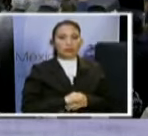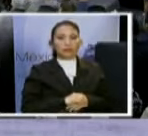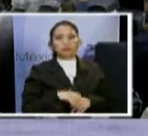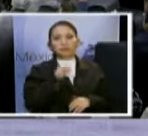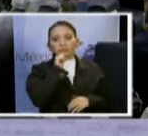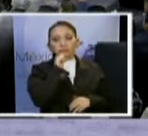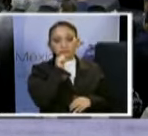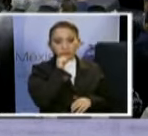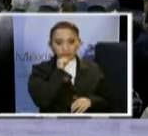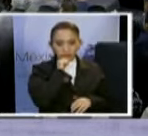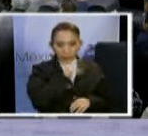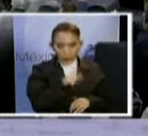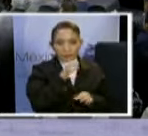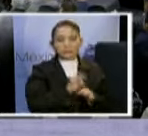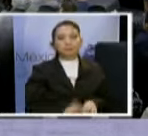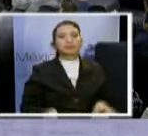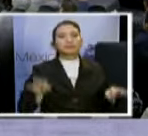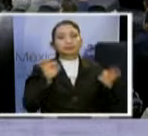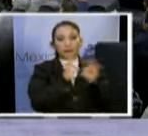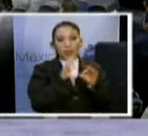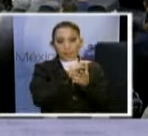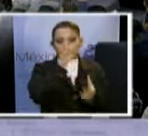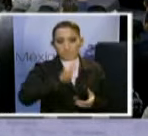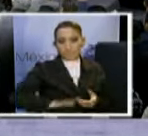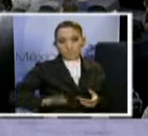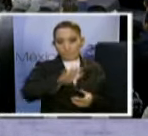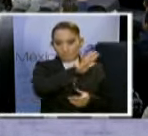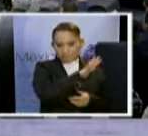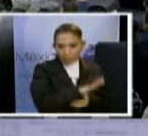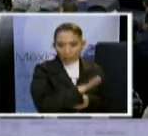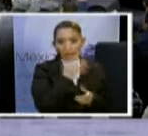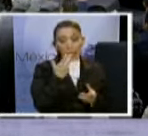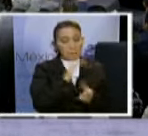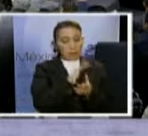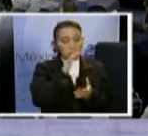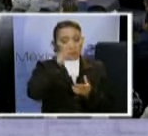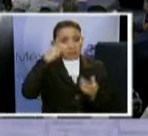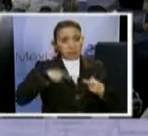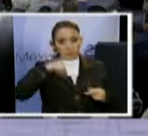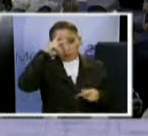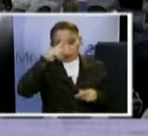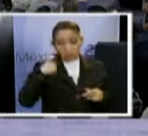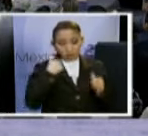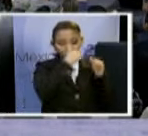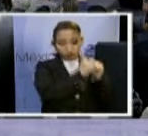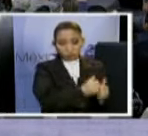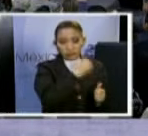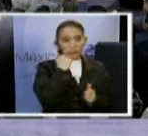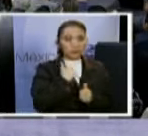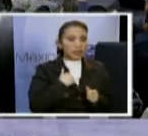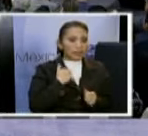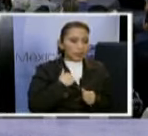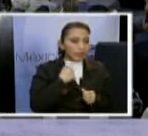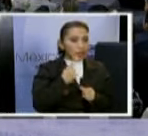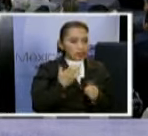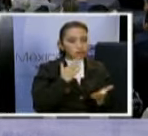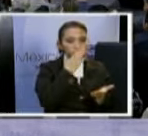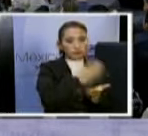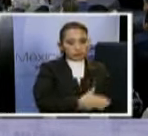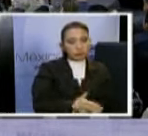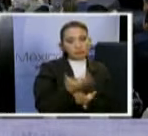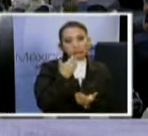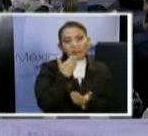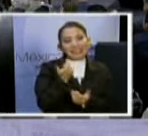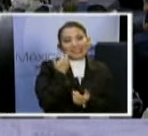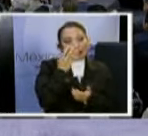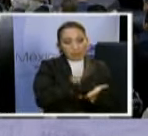También es importante señalar que la gran mayoría de los mexicanos en Canadá hicieron su ingreso de manera documentada y